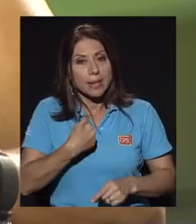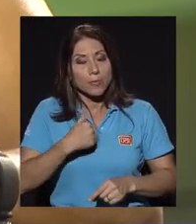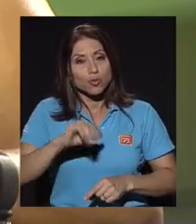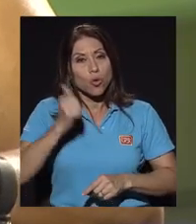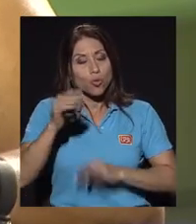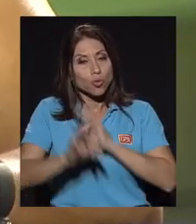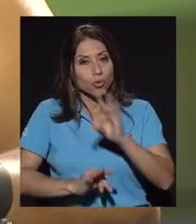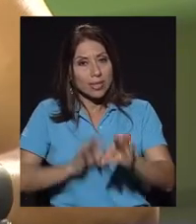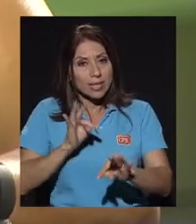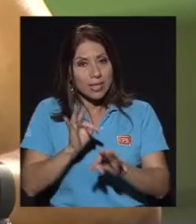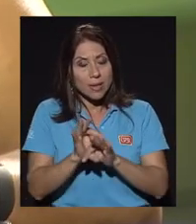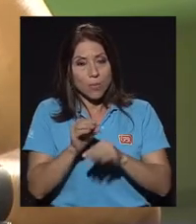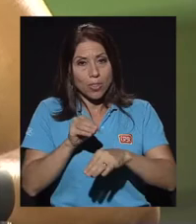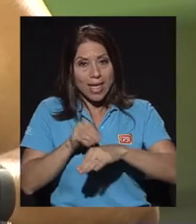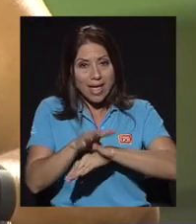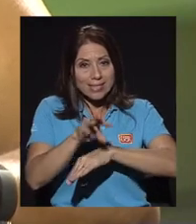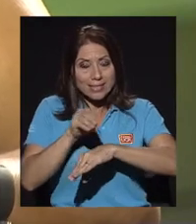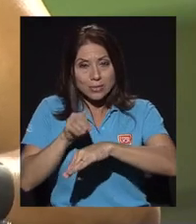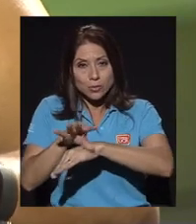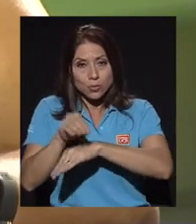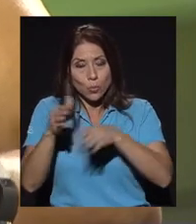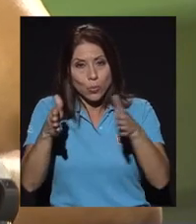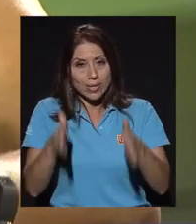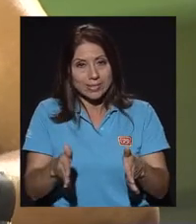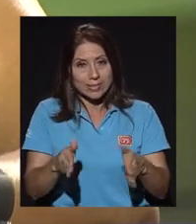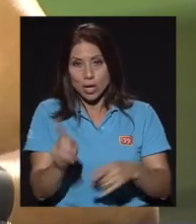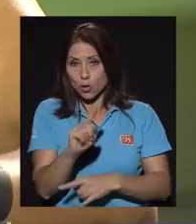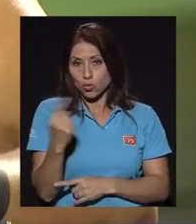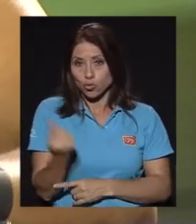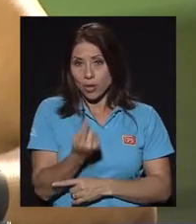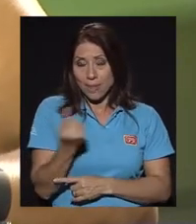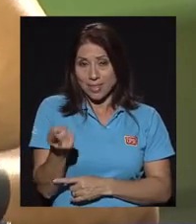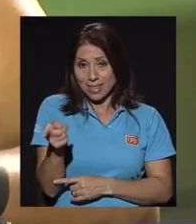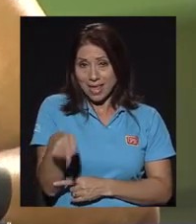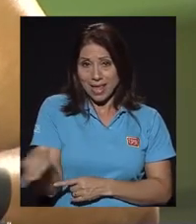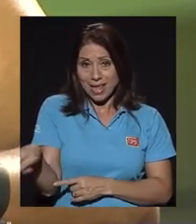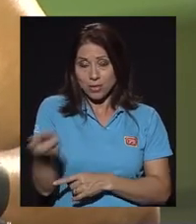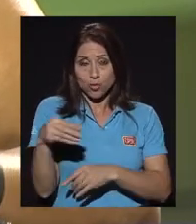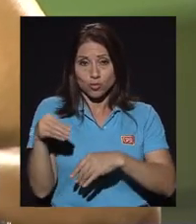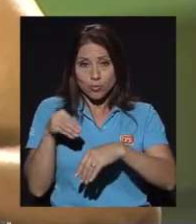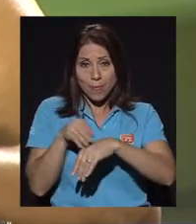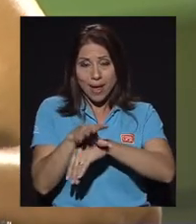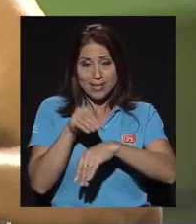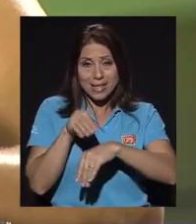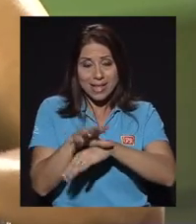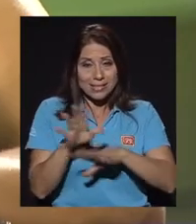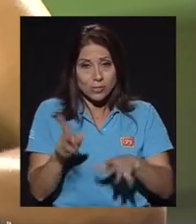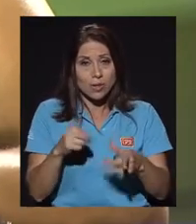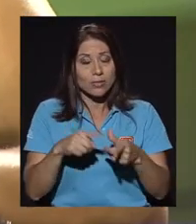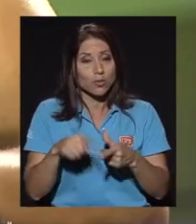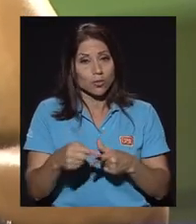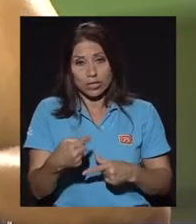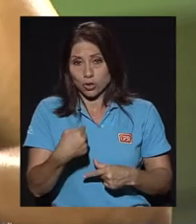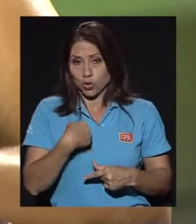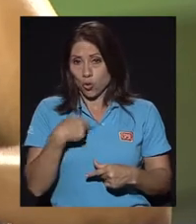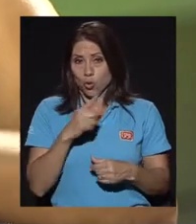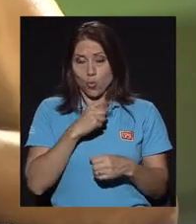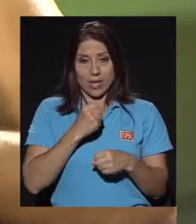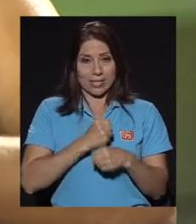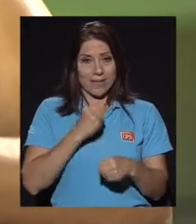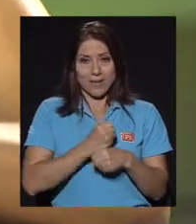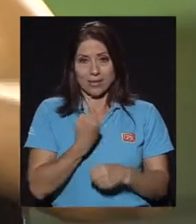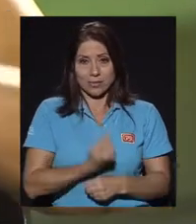otros tipos de asesores, que no solo ellos van a estar asesorándonos. Entonces, yo no voy a hacer el